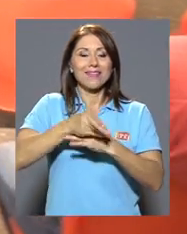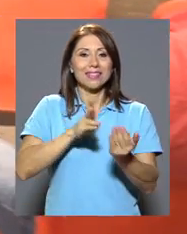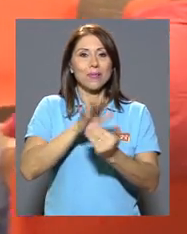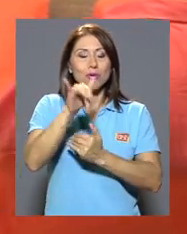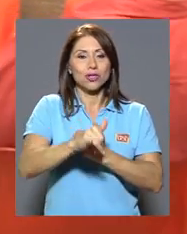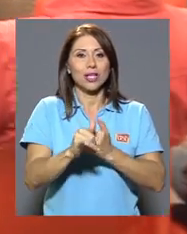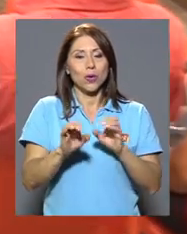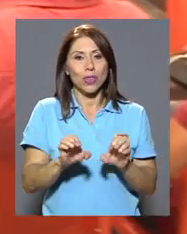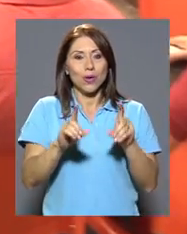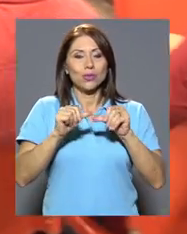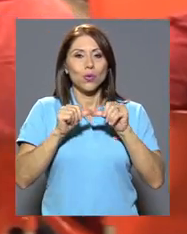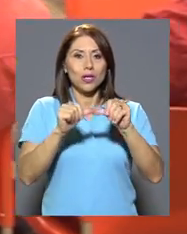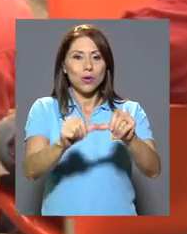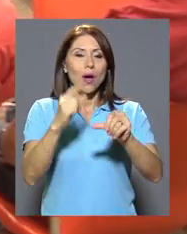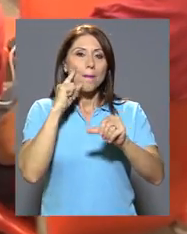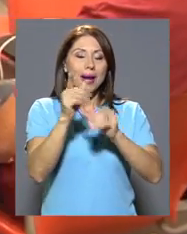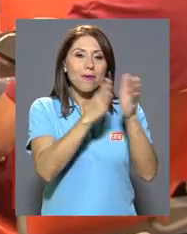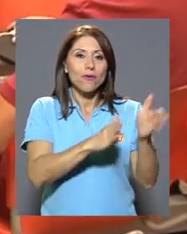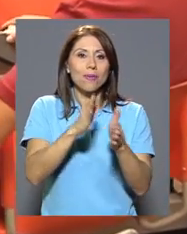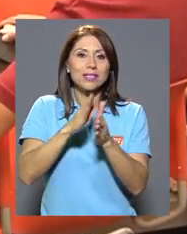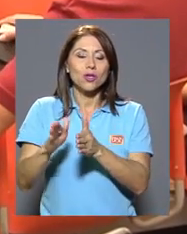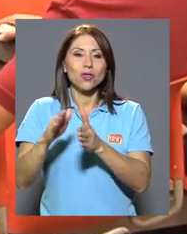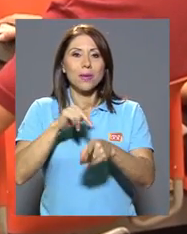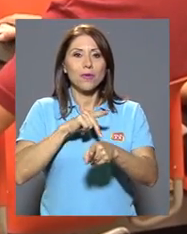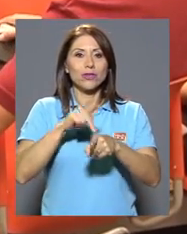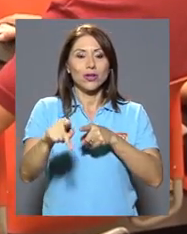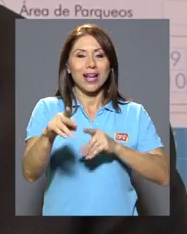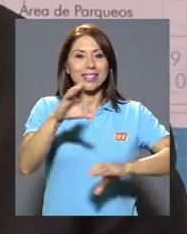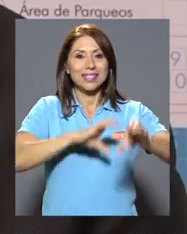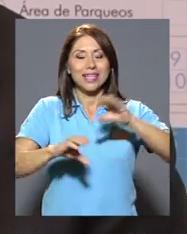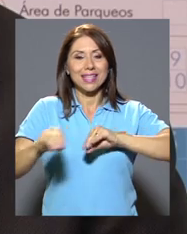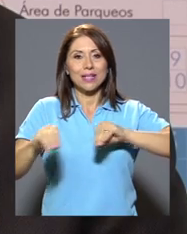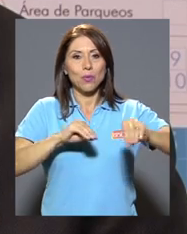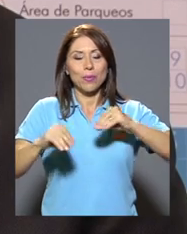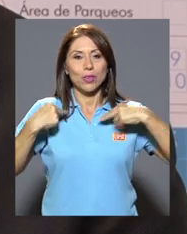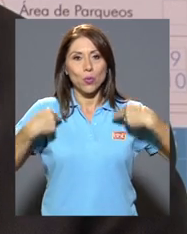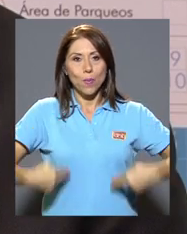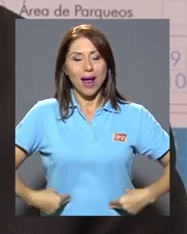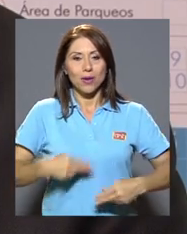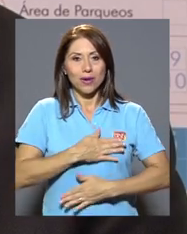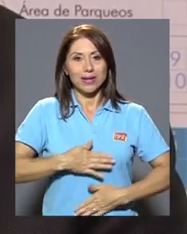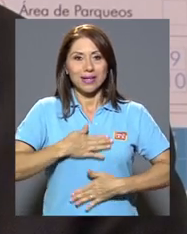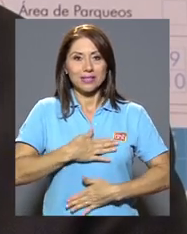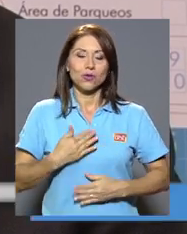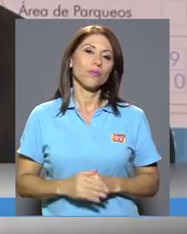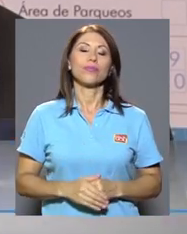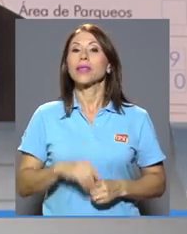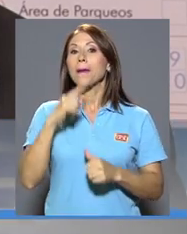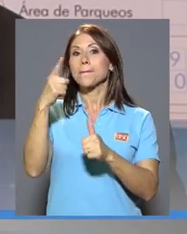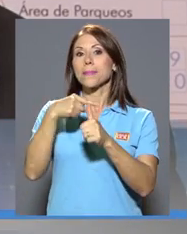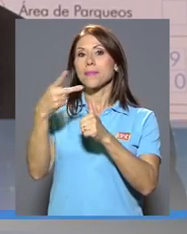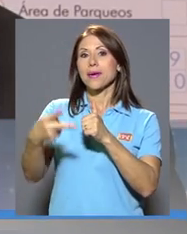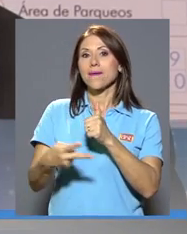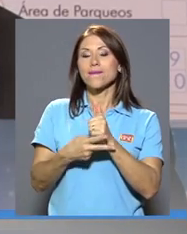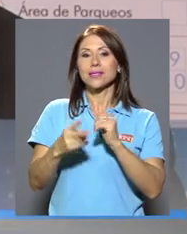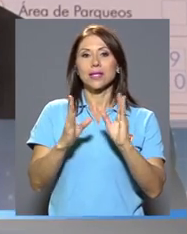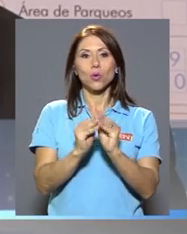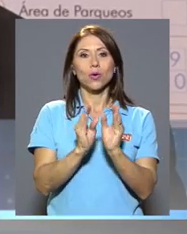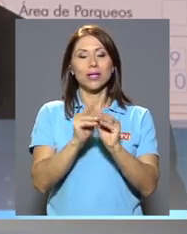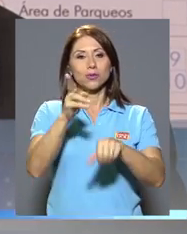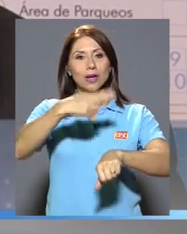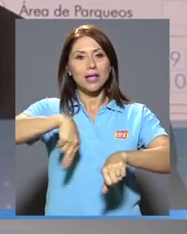la población profesional en ciencias del movimiento humano y la recreación. Esta primera edición del Congreso Nacional de Educación